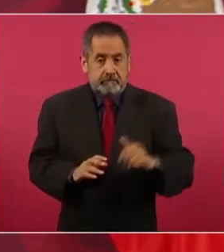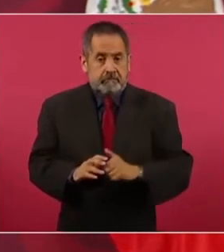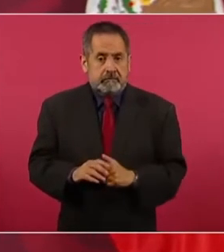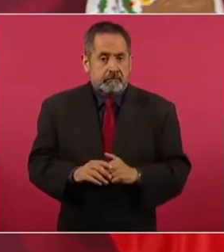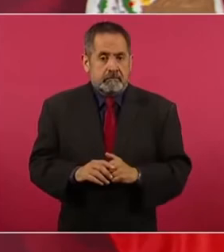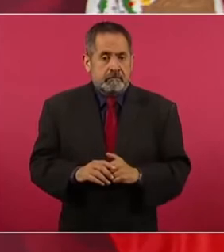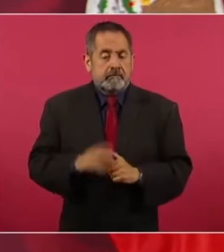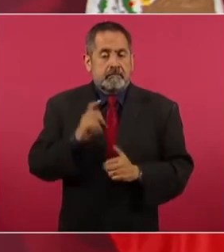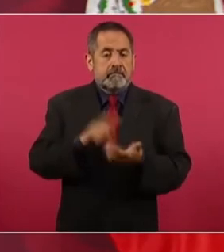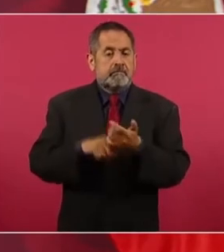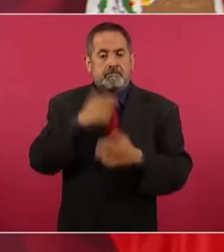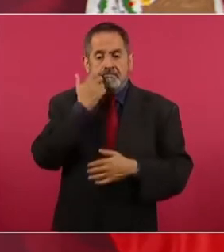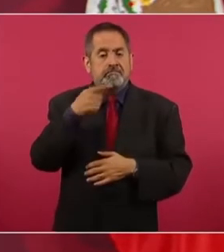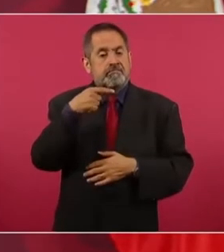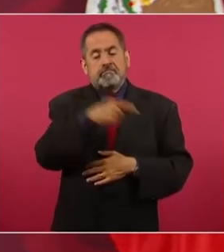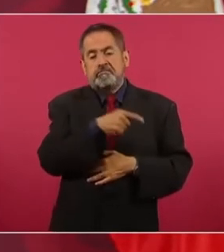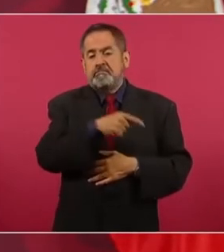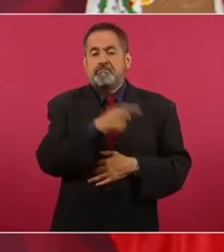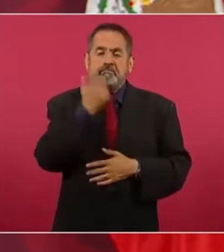Quieren